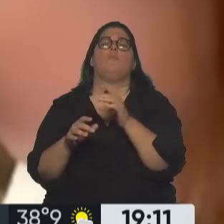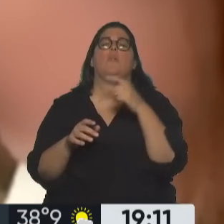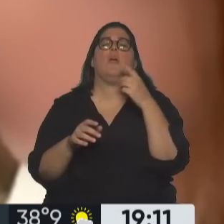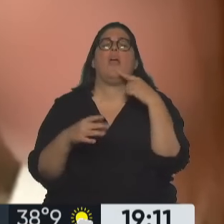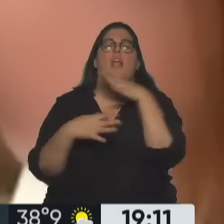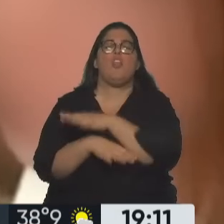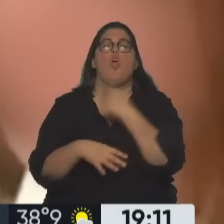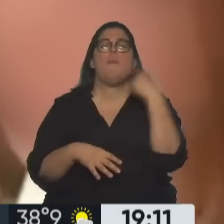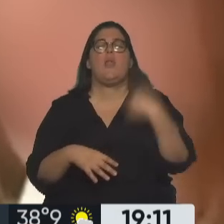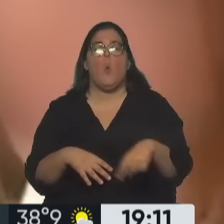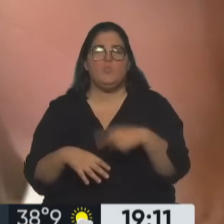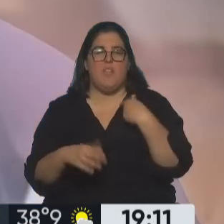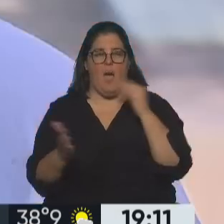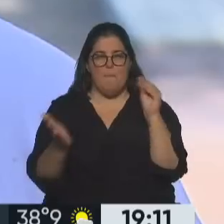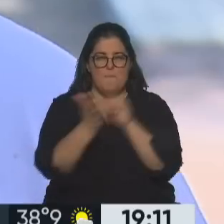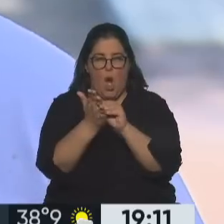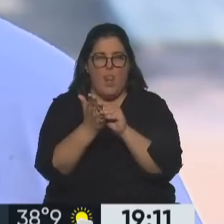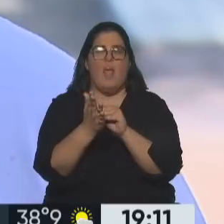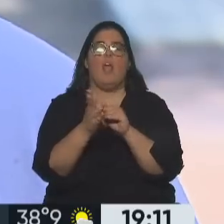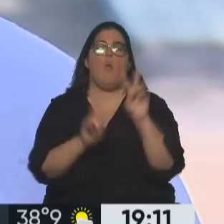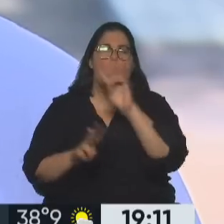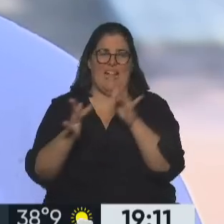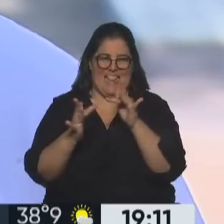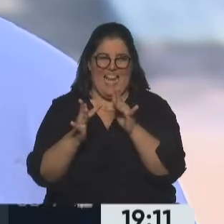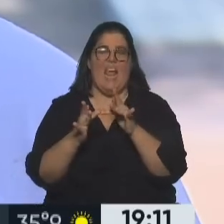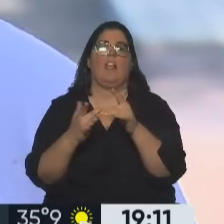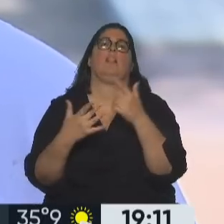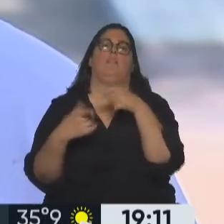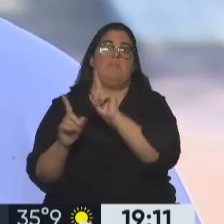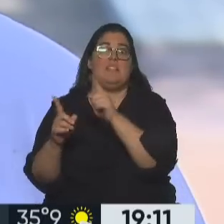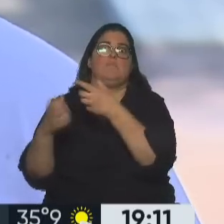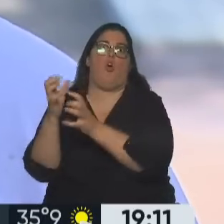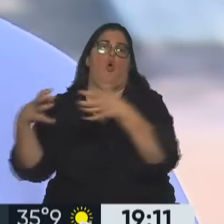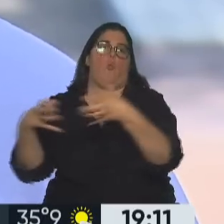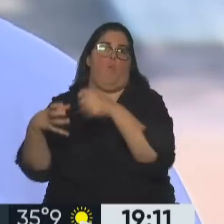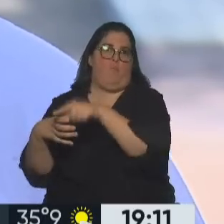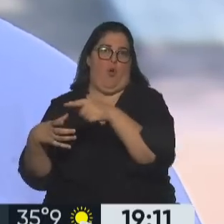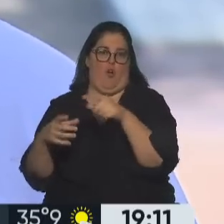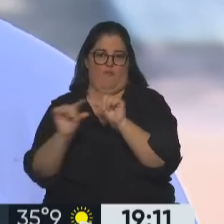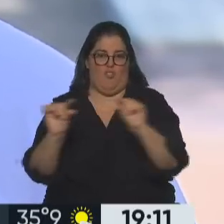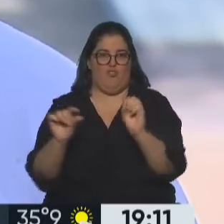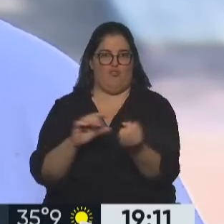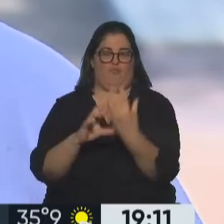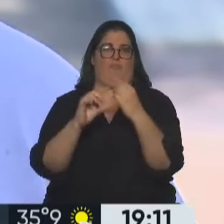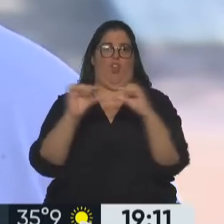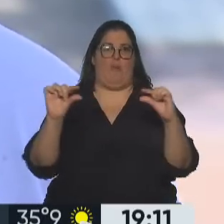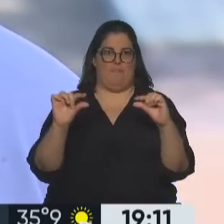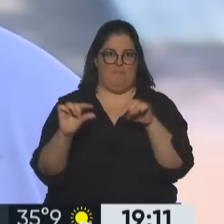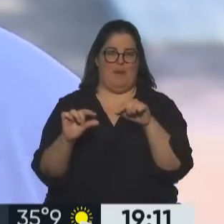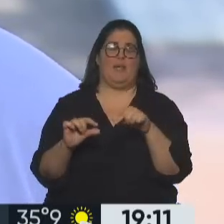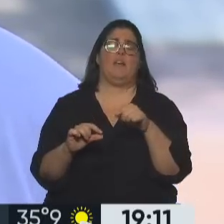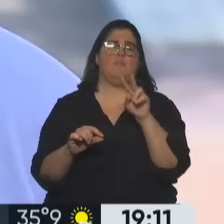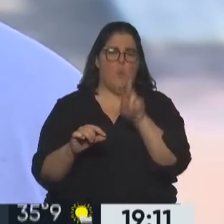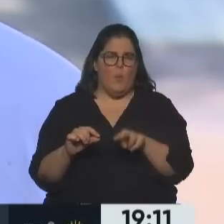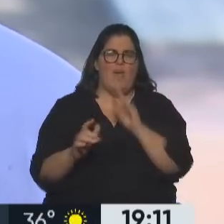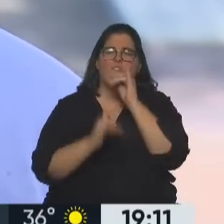mirar a la Argentina aparece primero en los buscadores y toda la información que brindan es falsa y básicamente ahí si uno la Lee